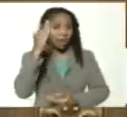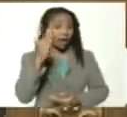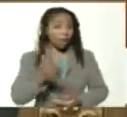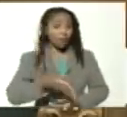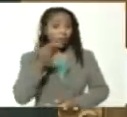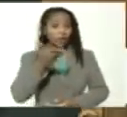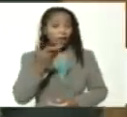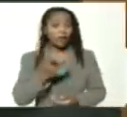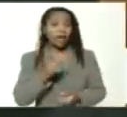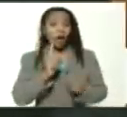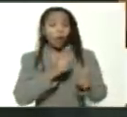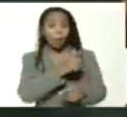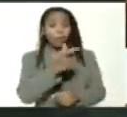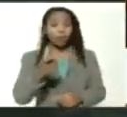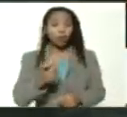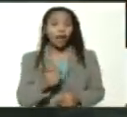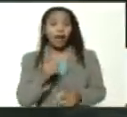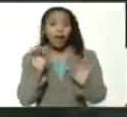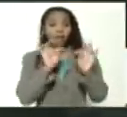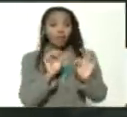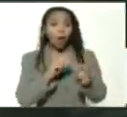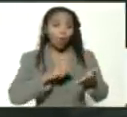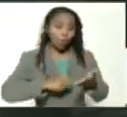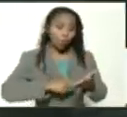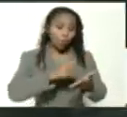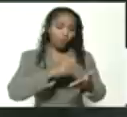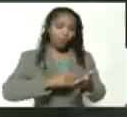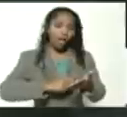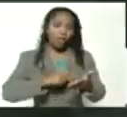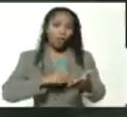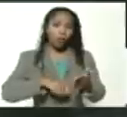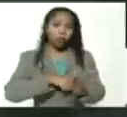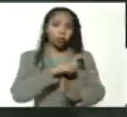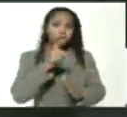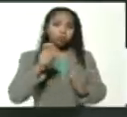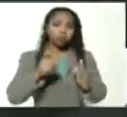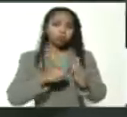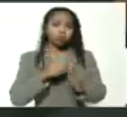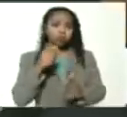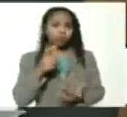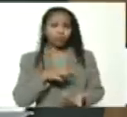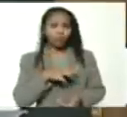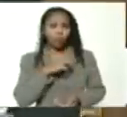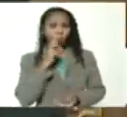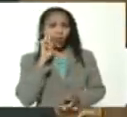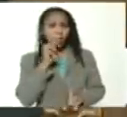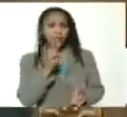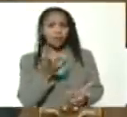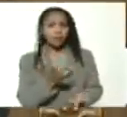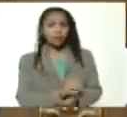también por la vía de un contrato totalmente leonino y aberrante,